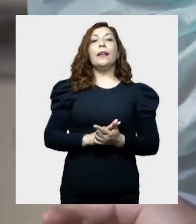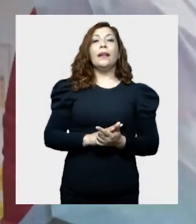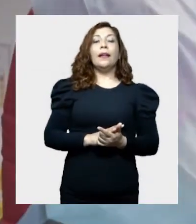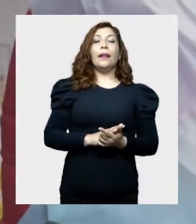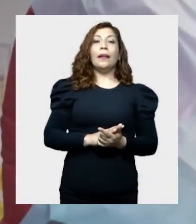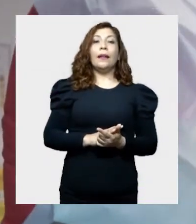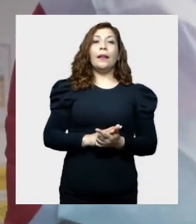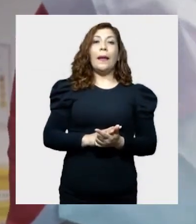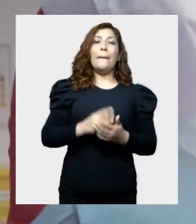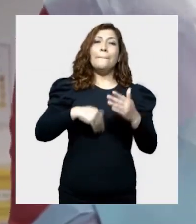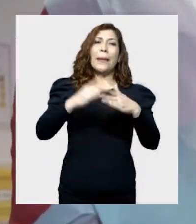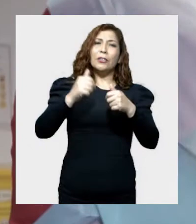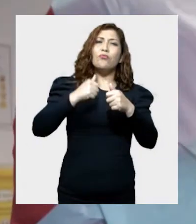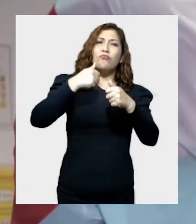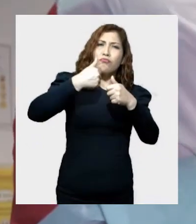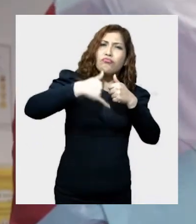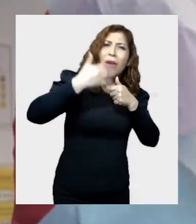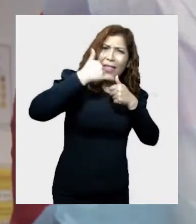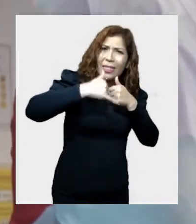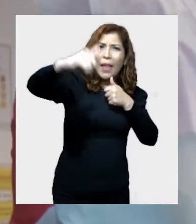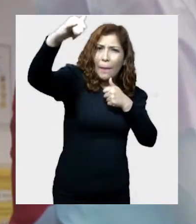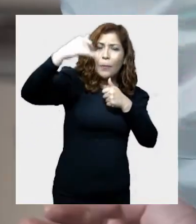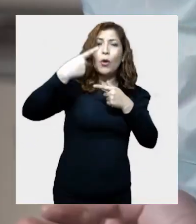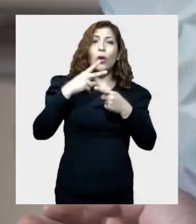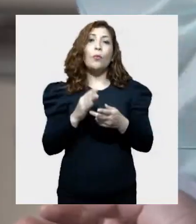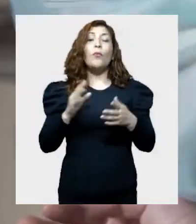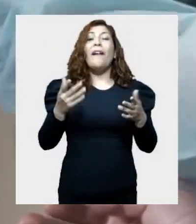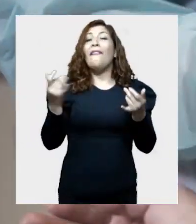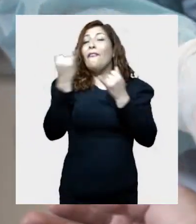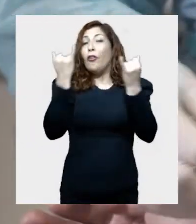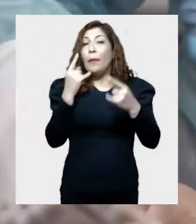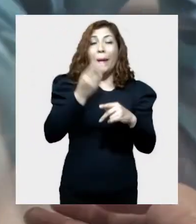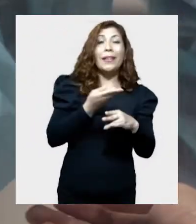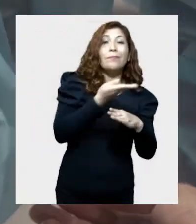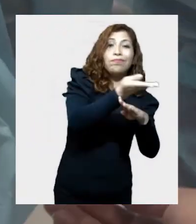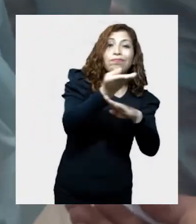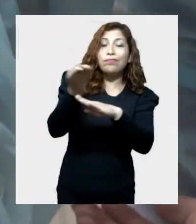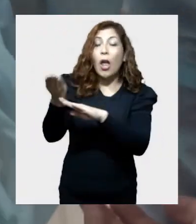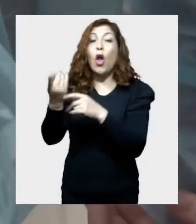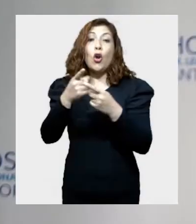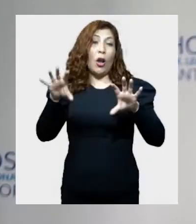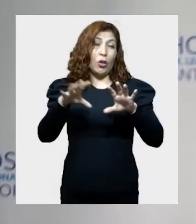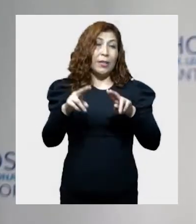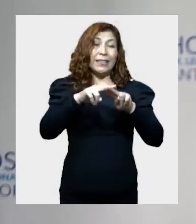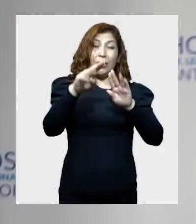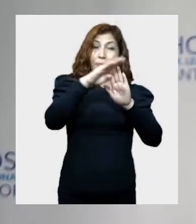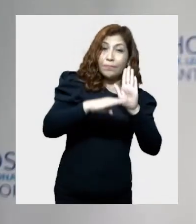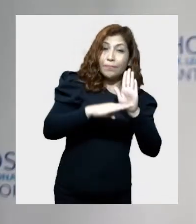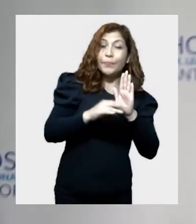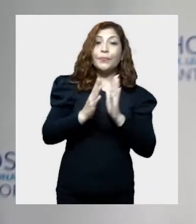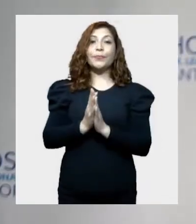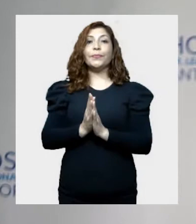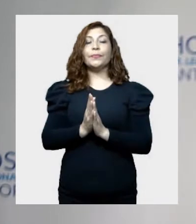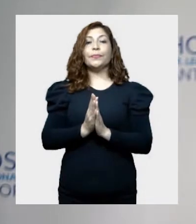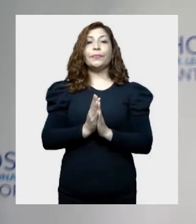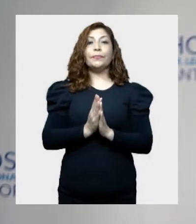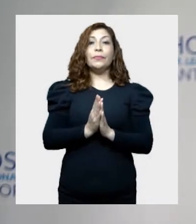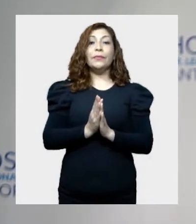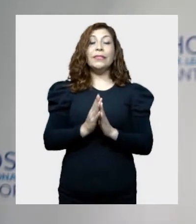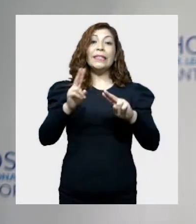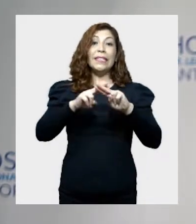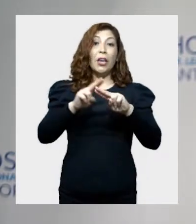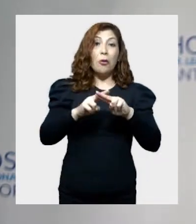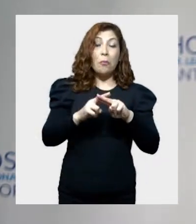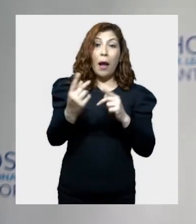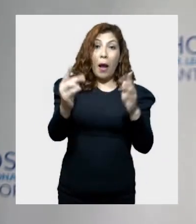largos de tiempo y nuevos sistemas logísticos de repartición. Otras medidas adoptadas fueron las confirmaciones de citas vía WhatsApp